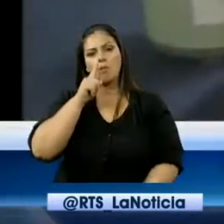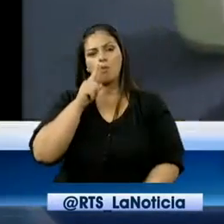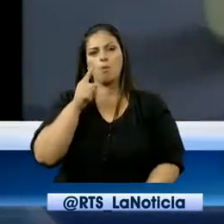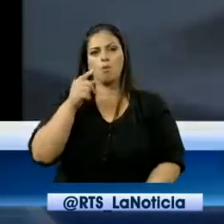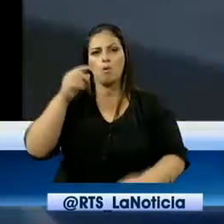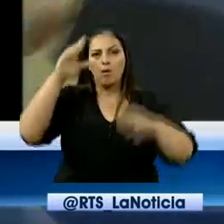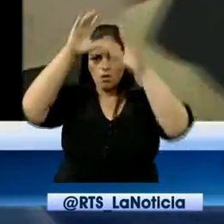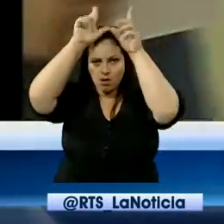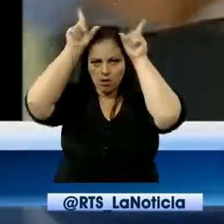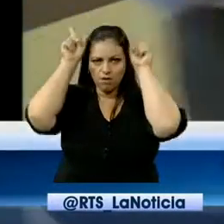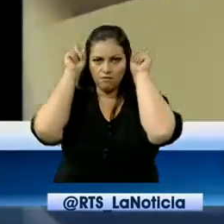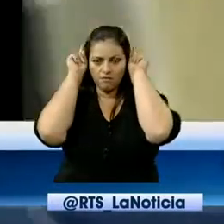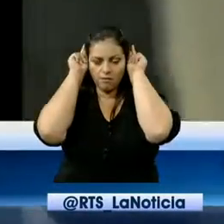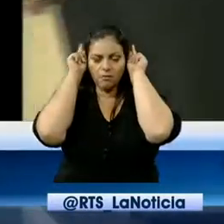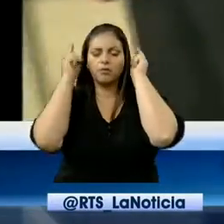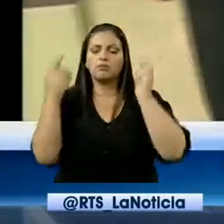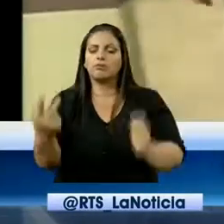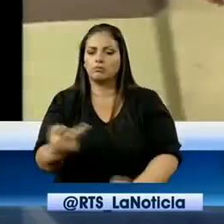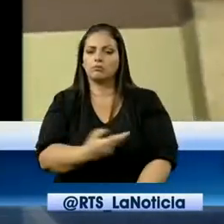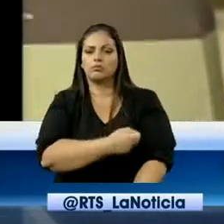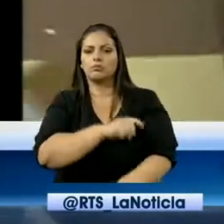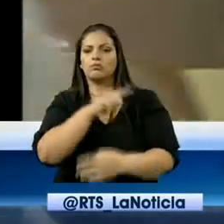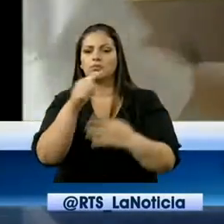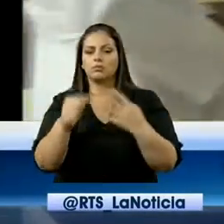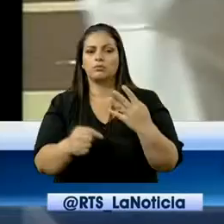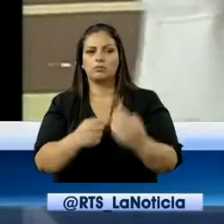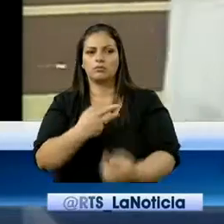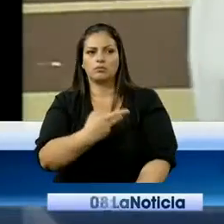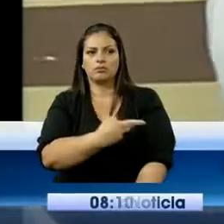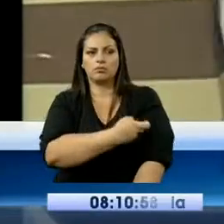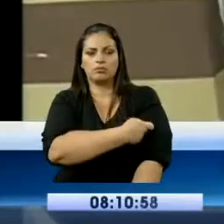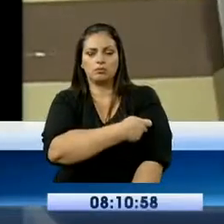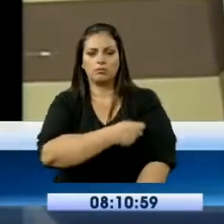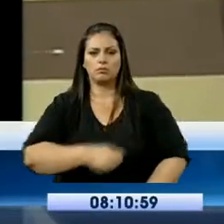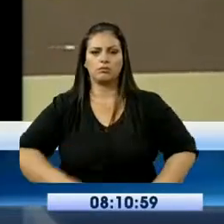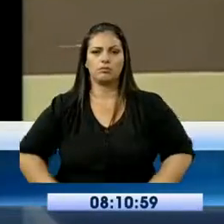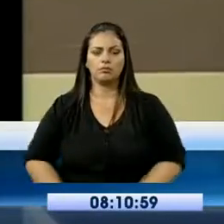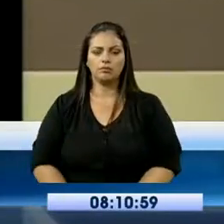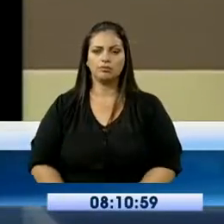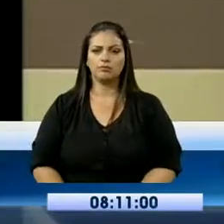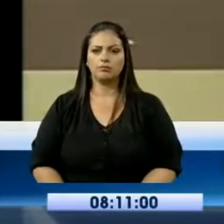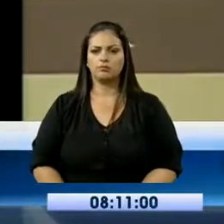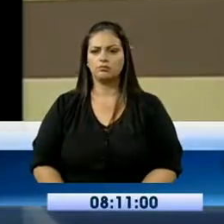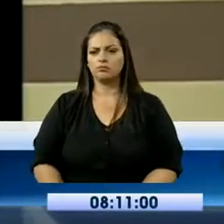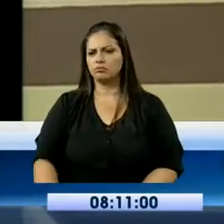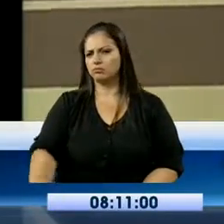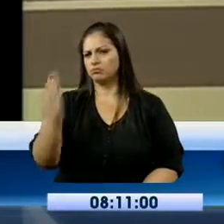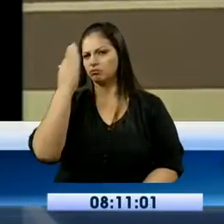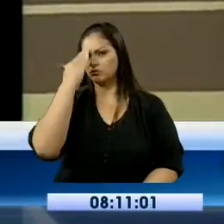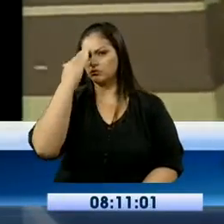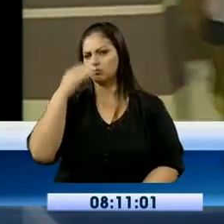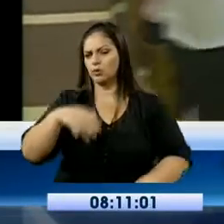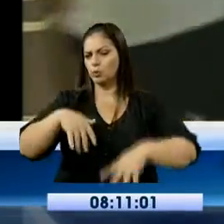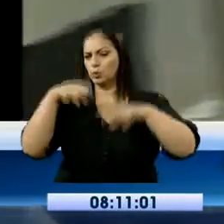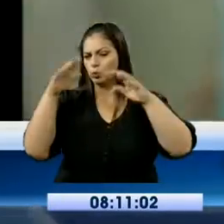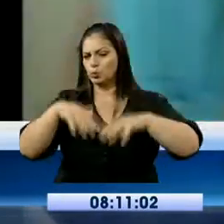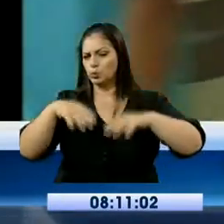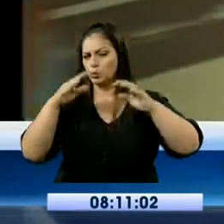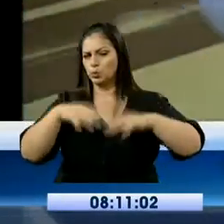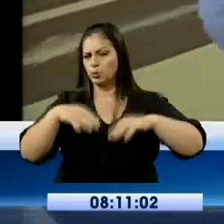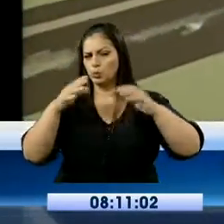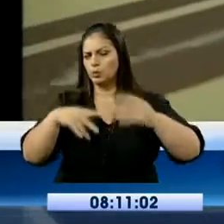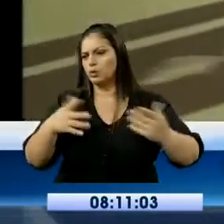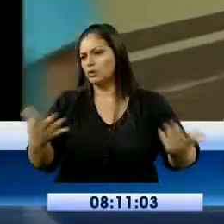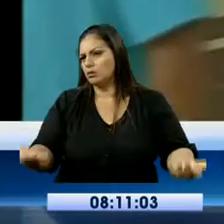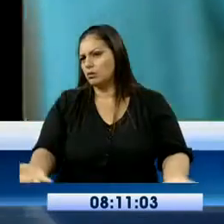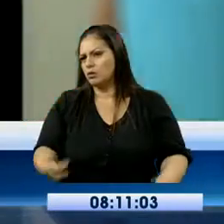el 31 de este mes, pero la temporada invernal sigue. ¿Cómo así? Explíqueme un poco. De pronto algún niño presenta cuadros o síntomas de